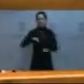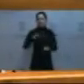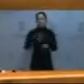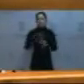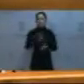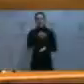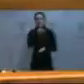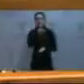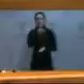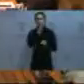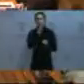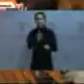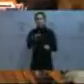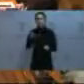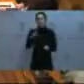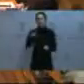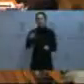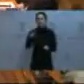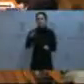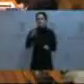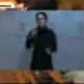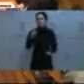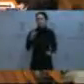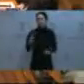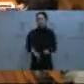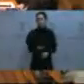señor Rodríguez Feito.